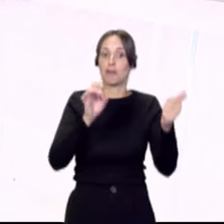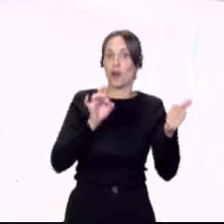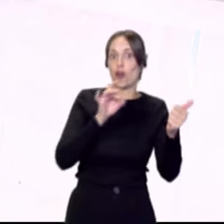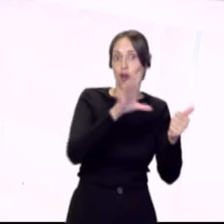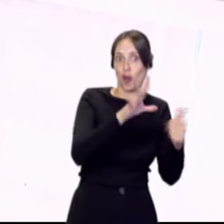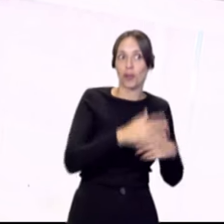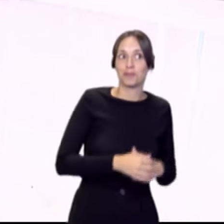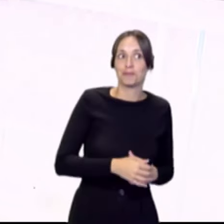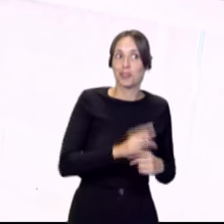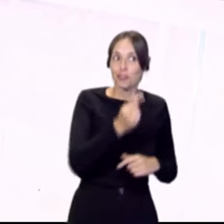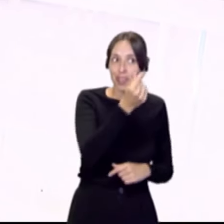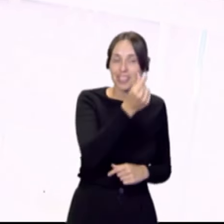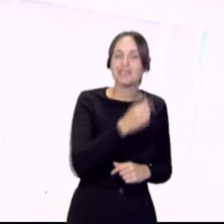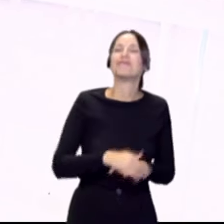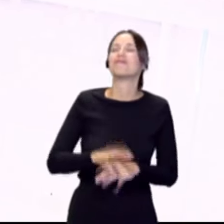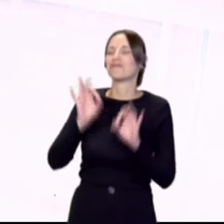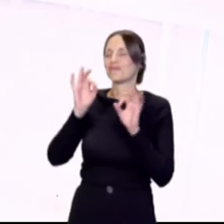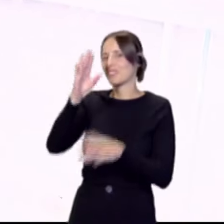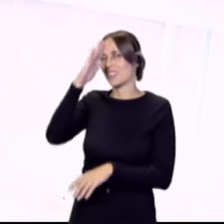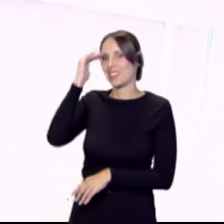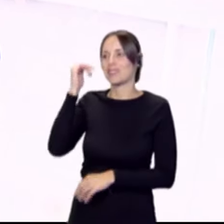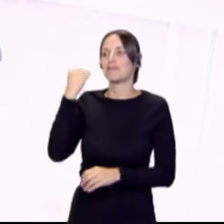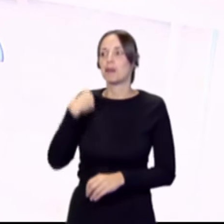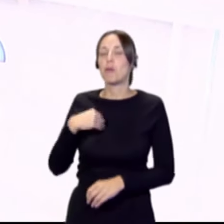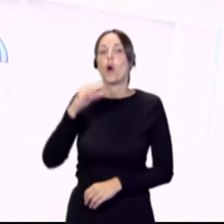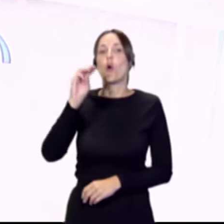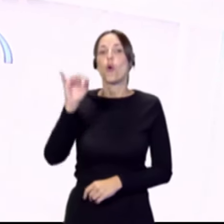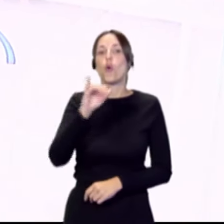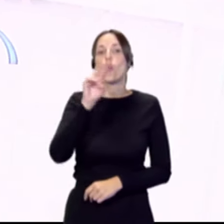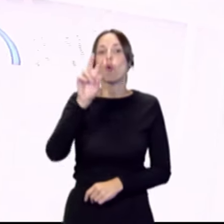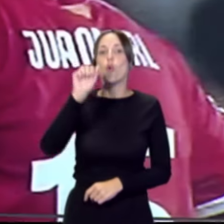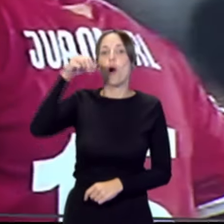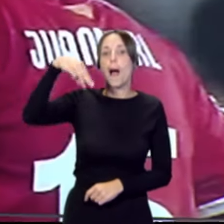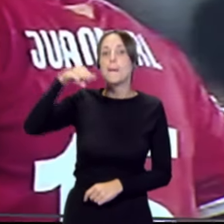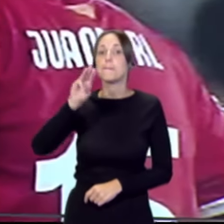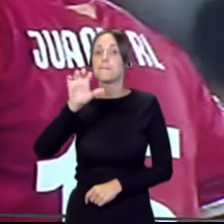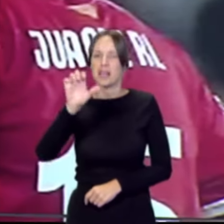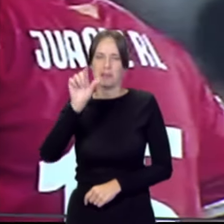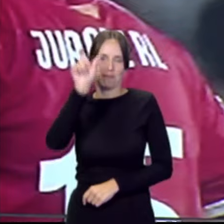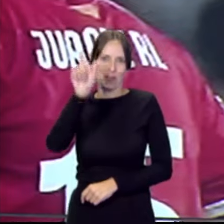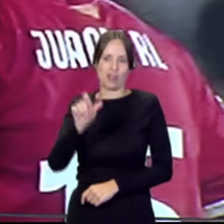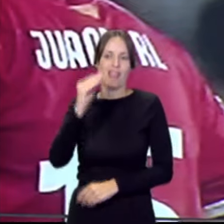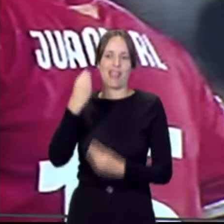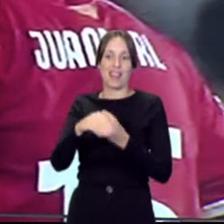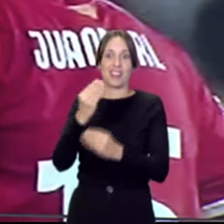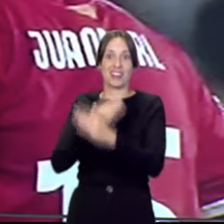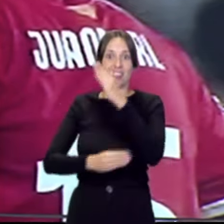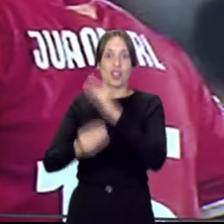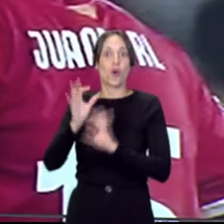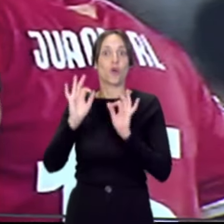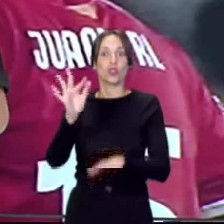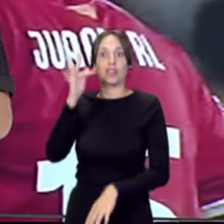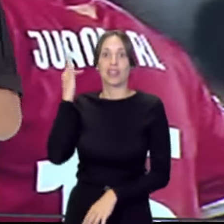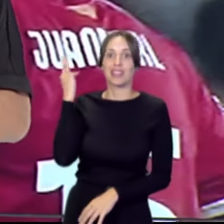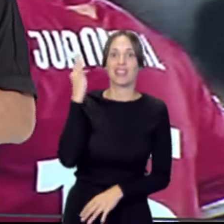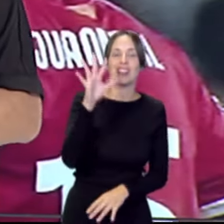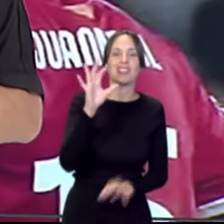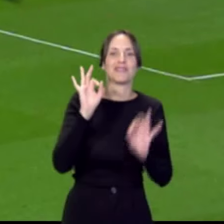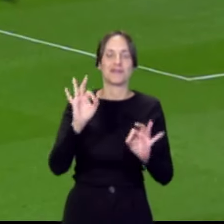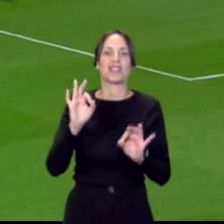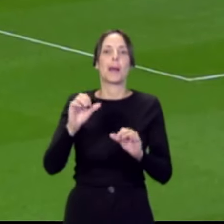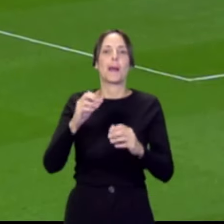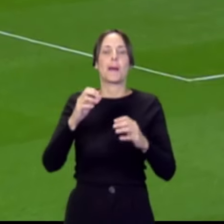El de este jugador, Pilar Juanpe Ramírez, muy buenos días. El gran canario que daba a su equipo, el Girona, la victoria ante el Bratislava en la tercera